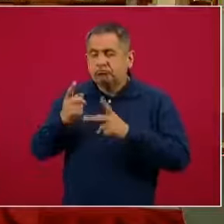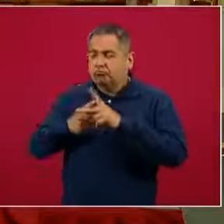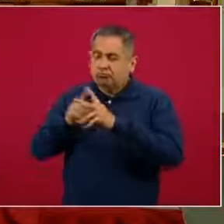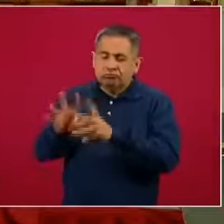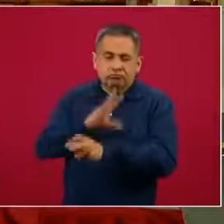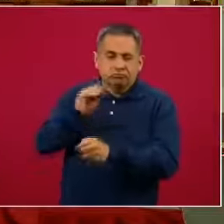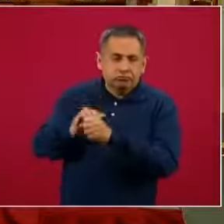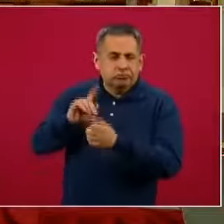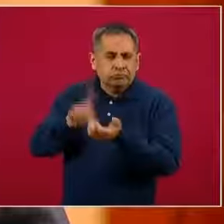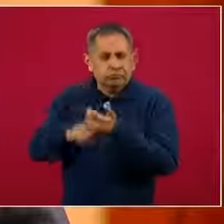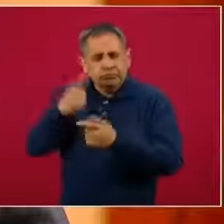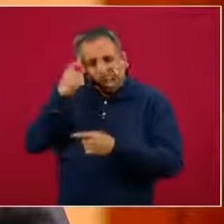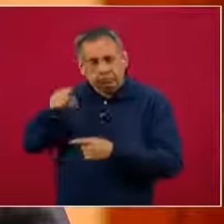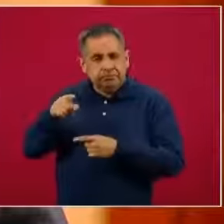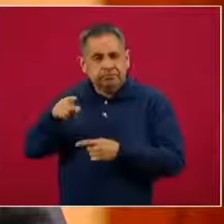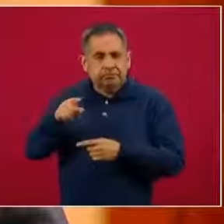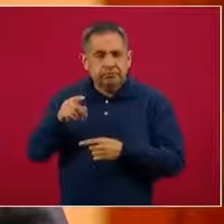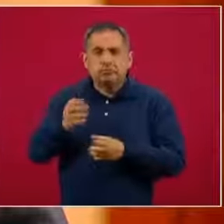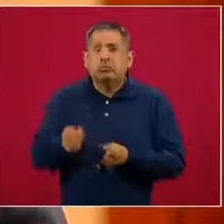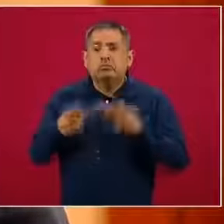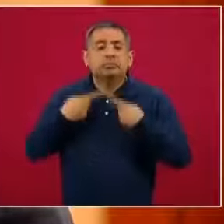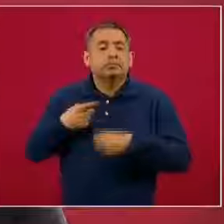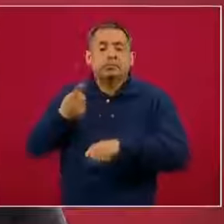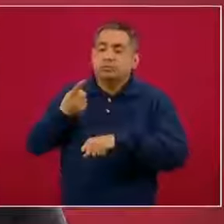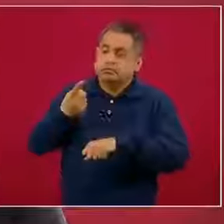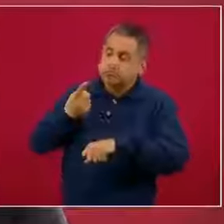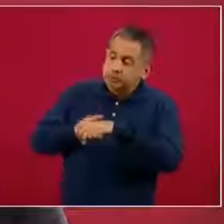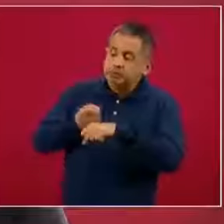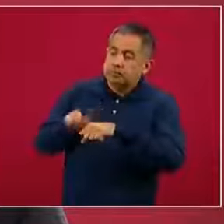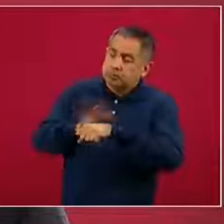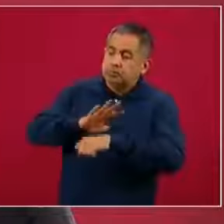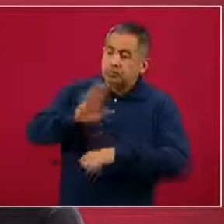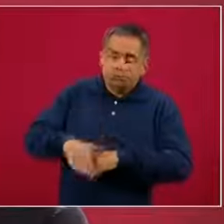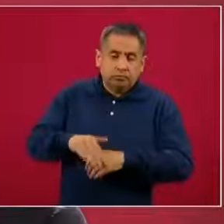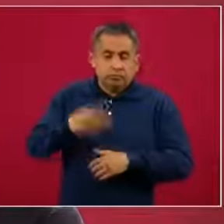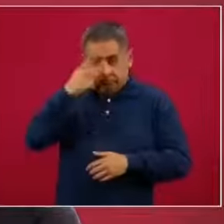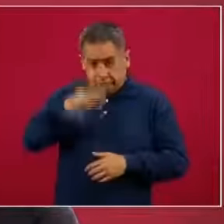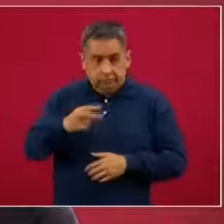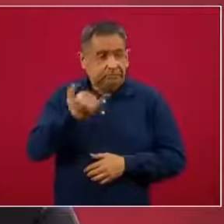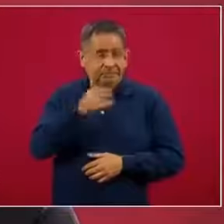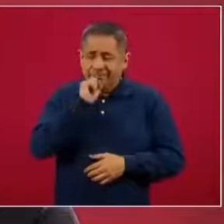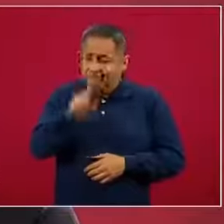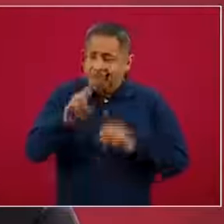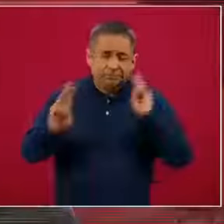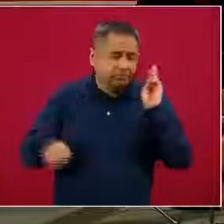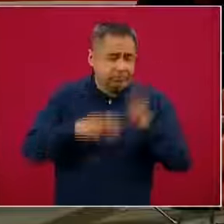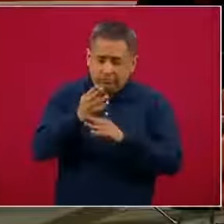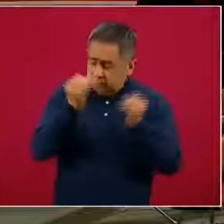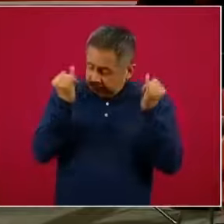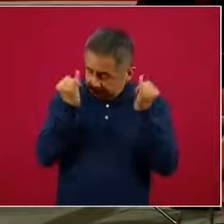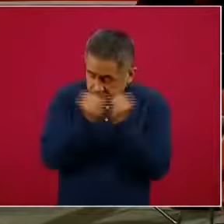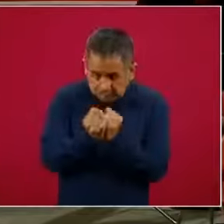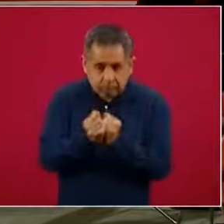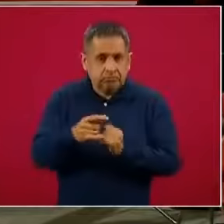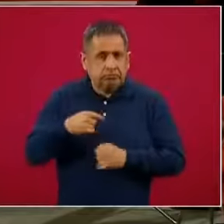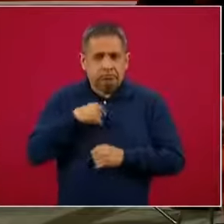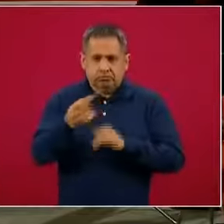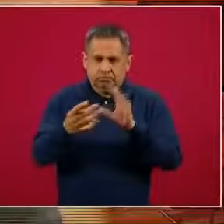evaluación general de la mortalidad en México y en todo el mundo. Eso lo hemos